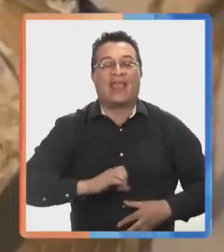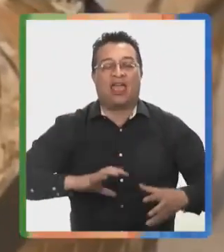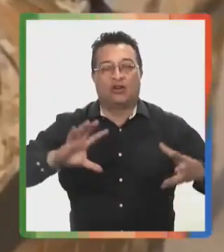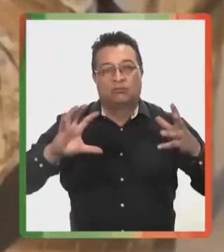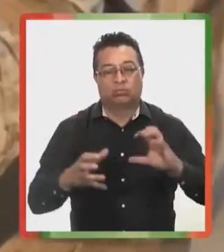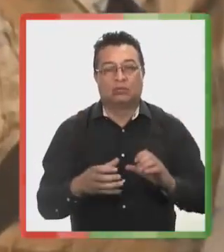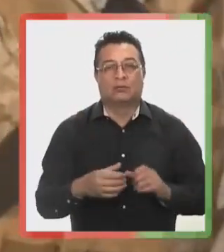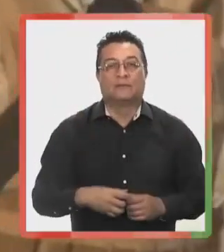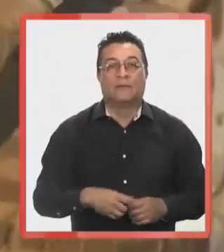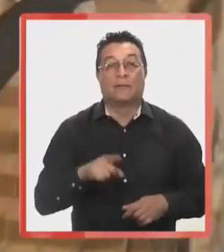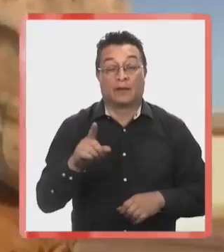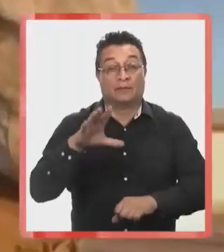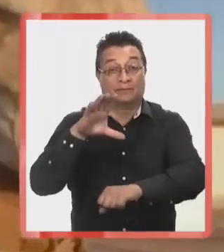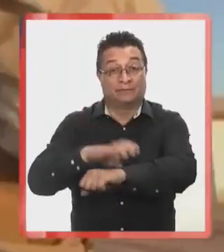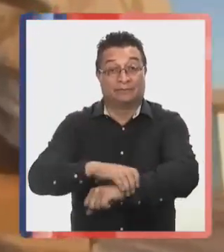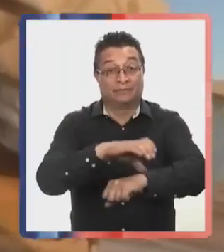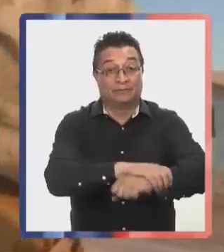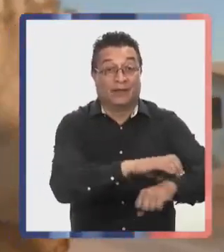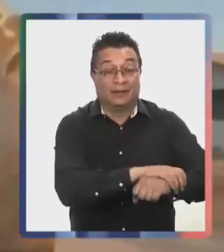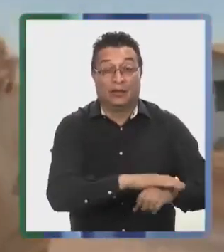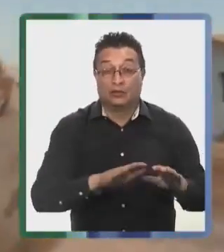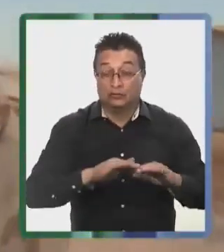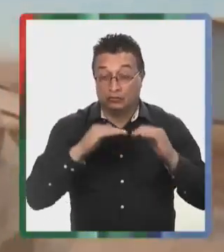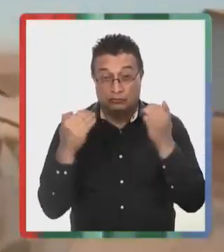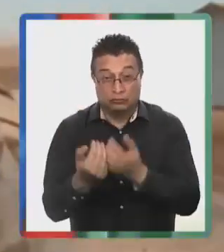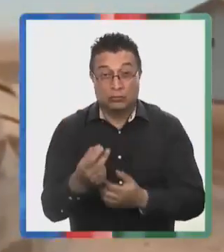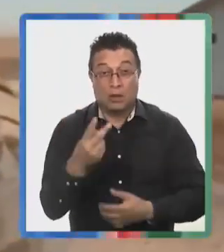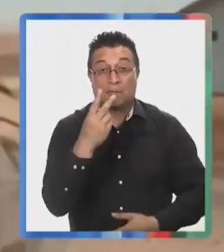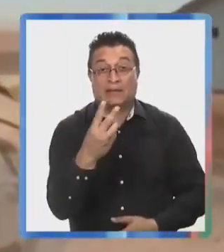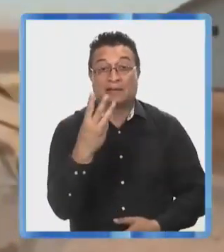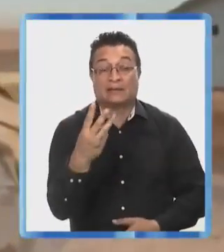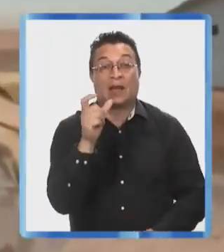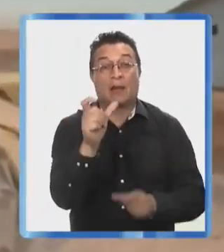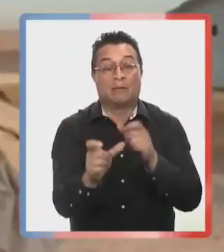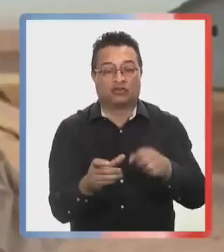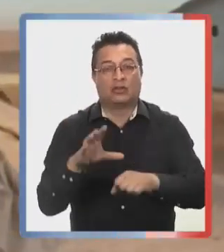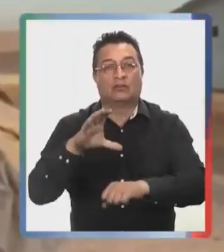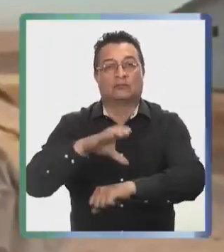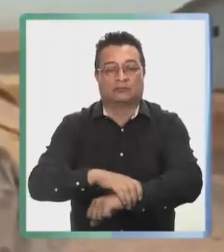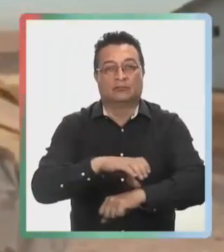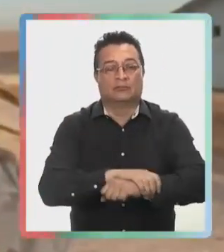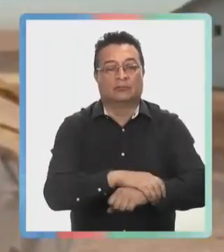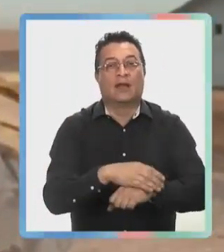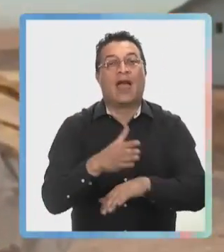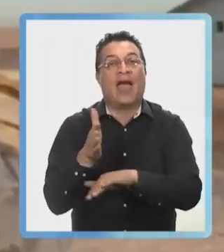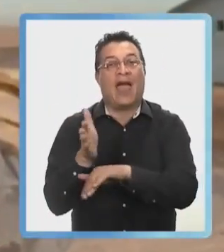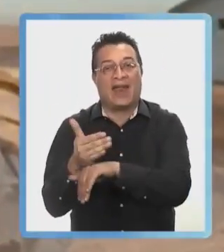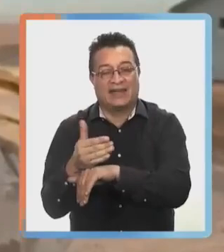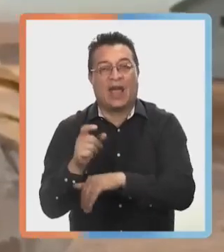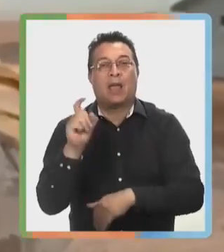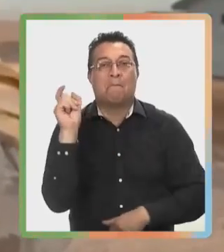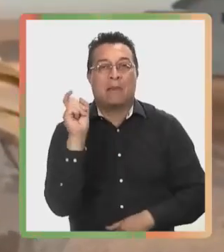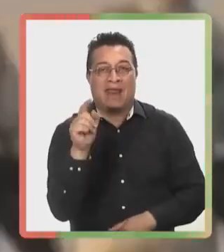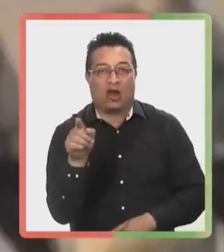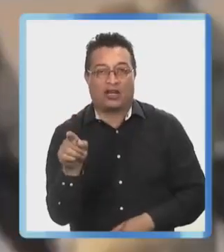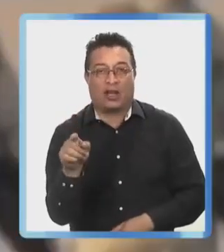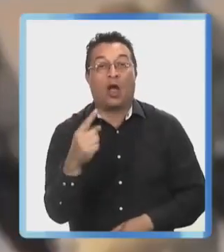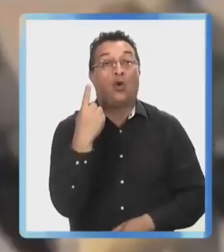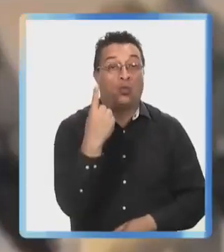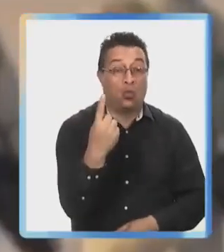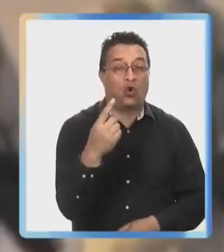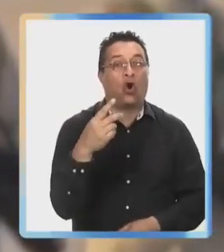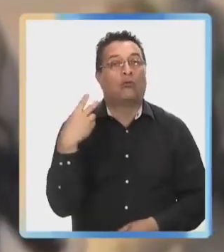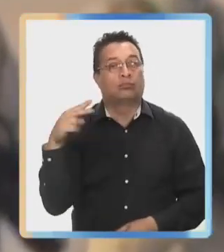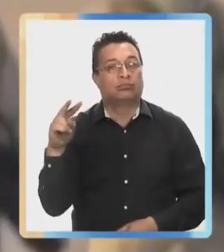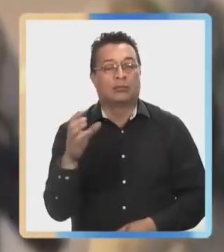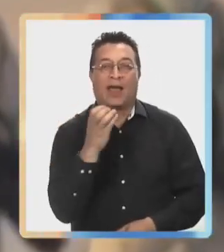excepción. Respecto a las detenciones, en concreto, 23 personas han sido detenidas en Arica y Parinacota y una